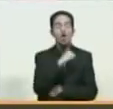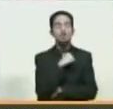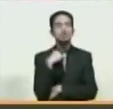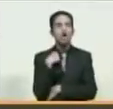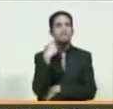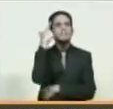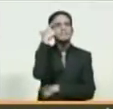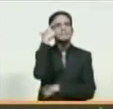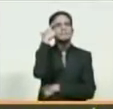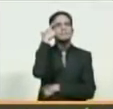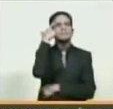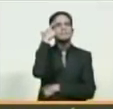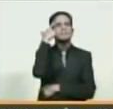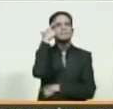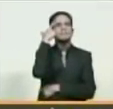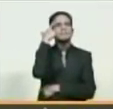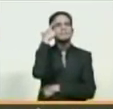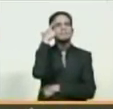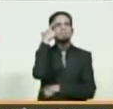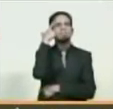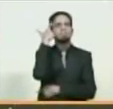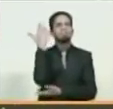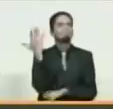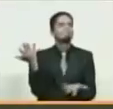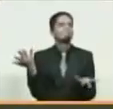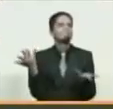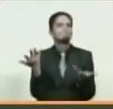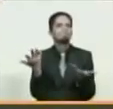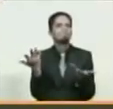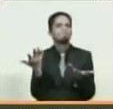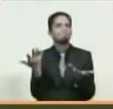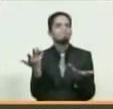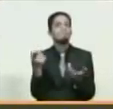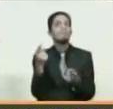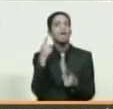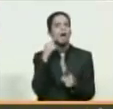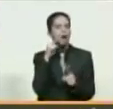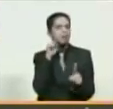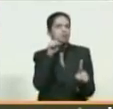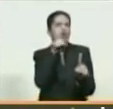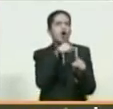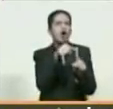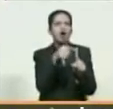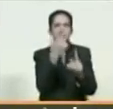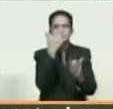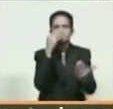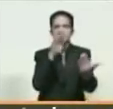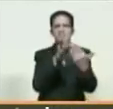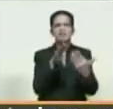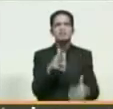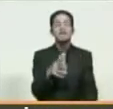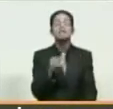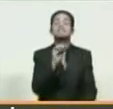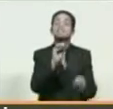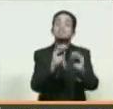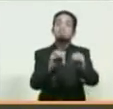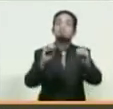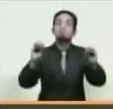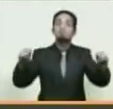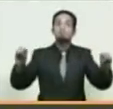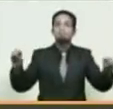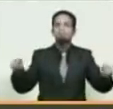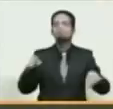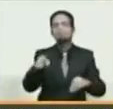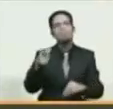conclusión. No hay otro camino, y así nos los presentó, que convocar al poder